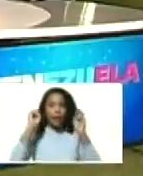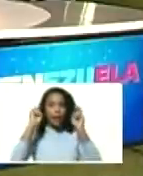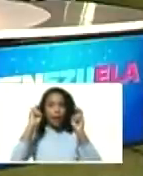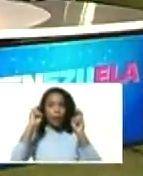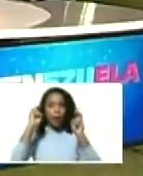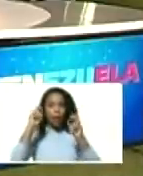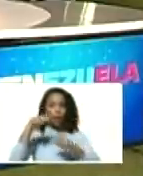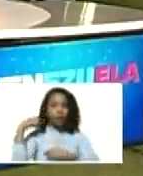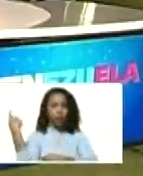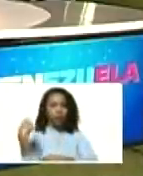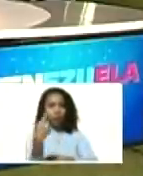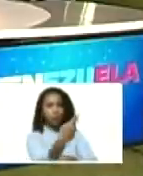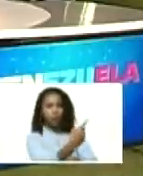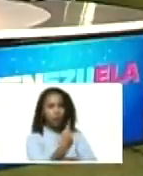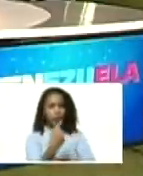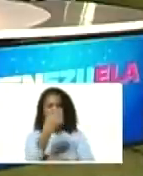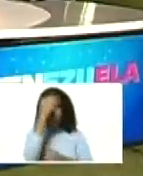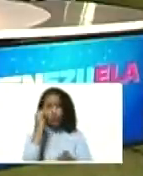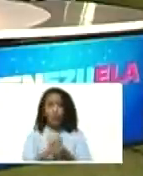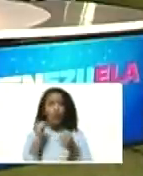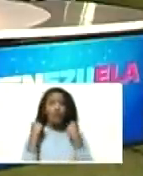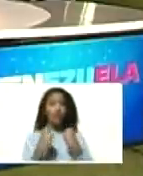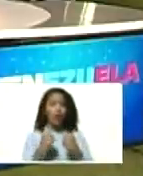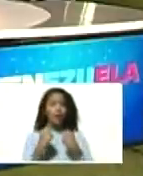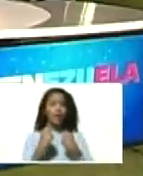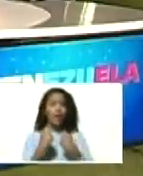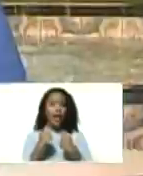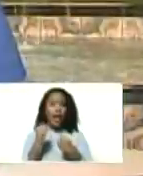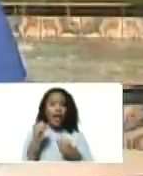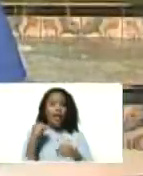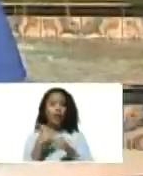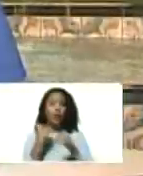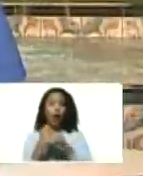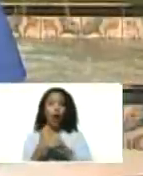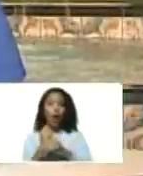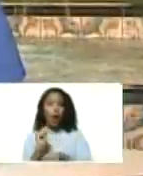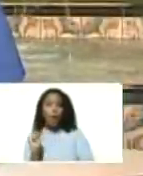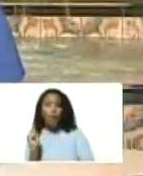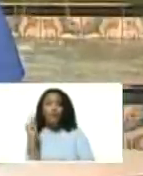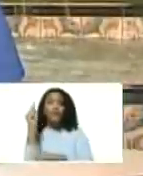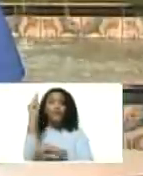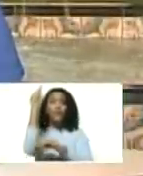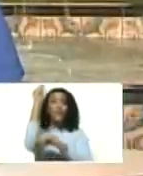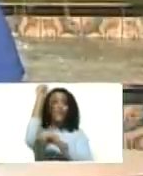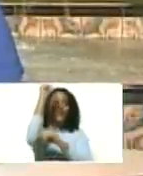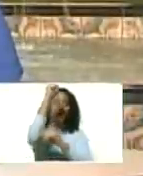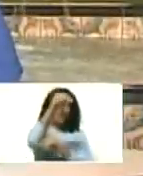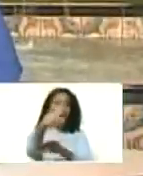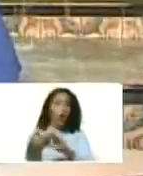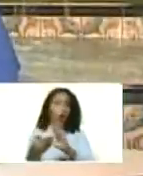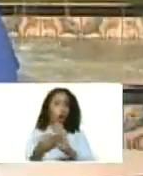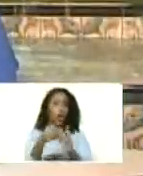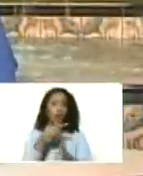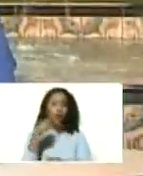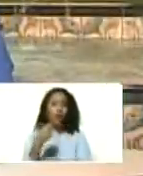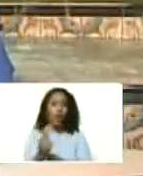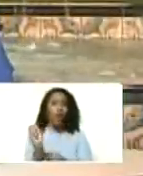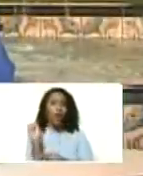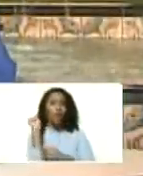brutal pretendiendo es como quien lanza un misil lanzan un misil contra moscú y se les